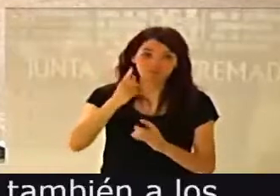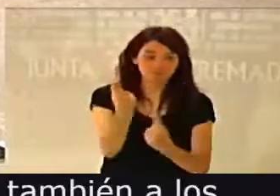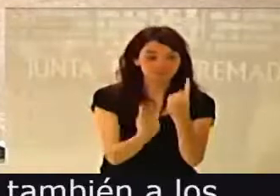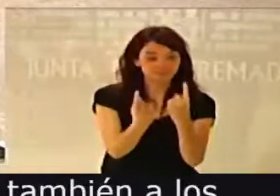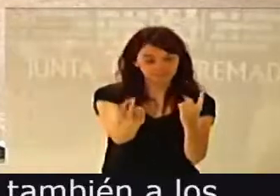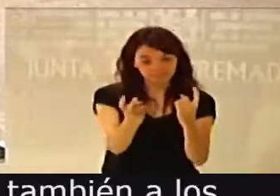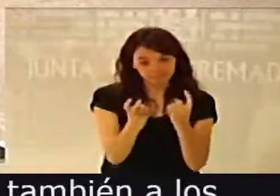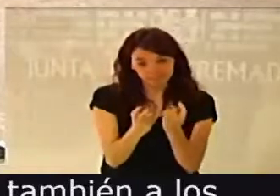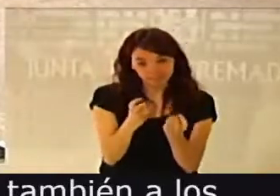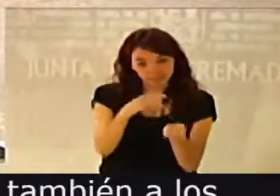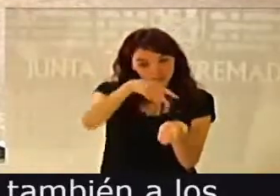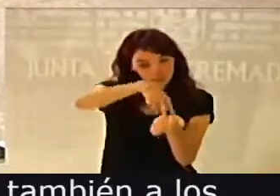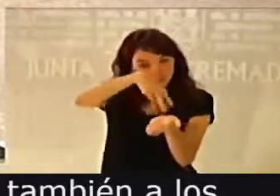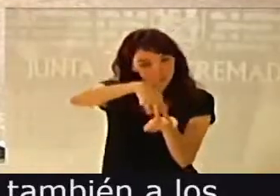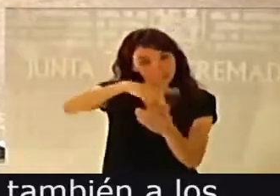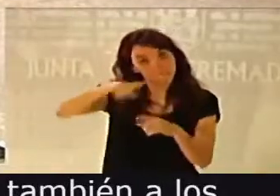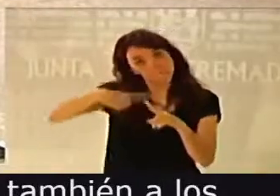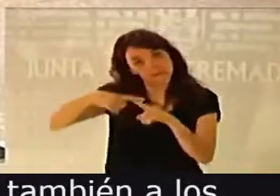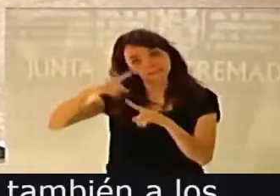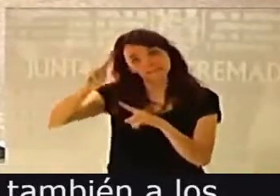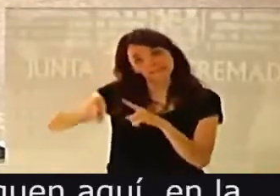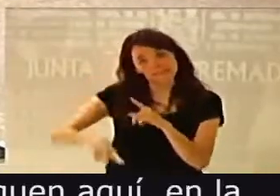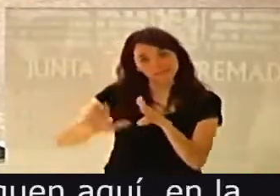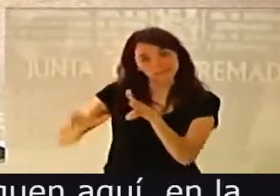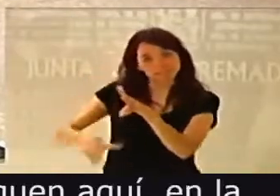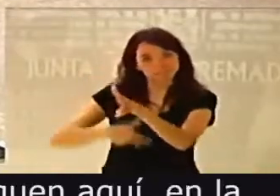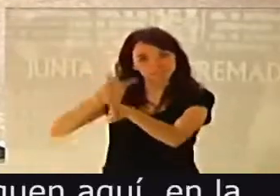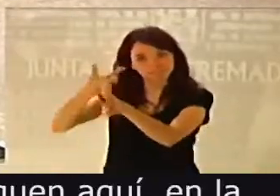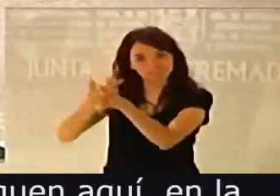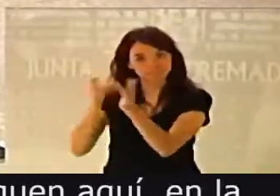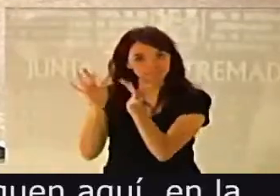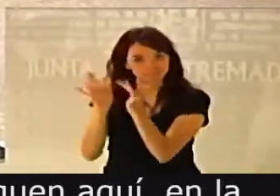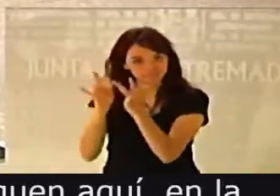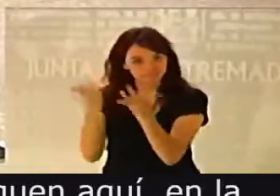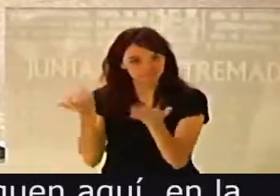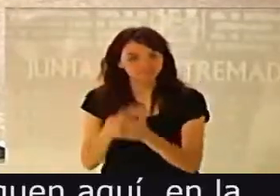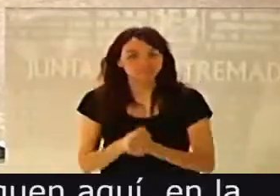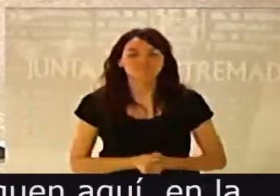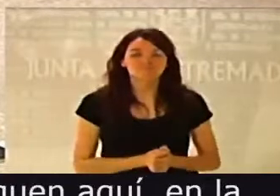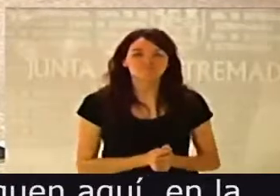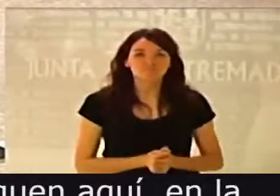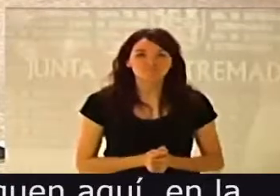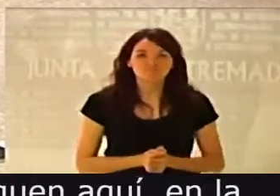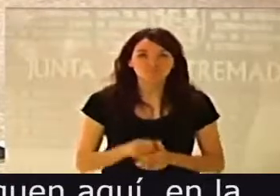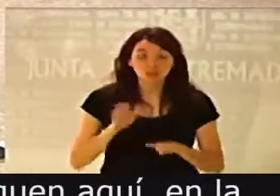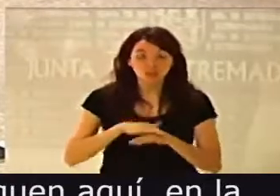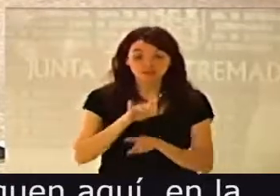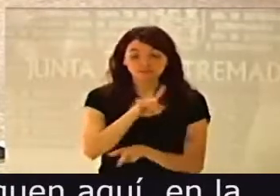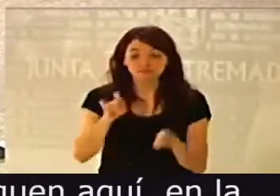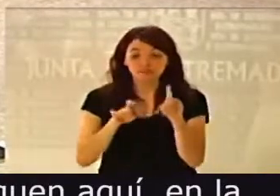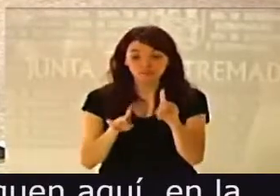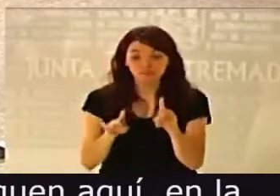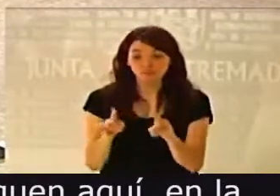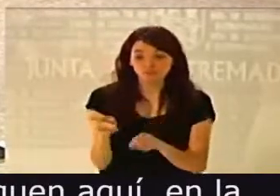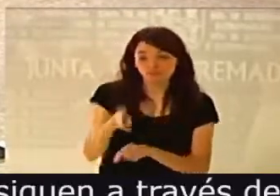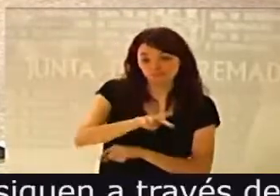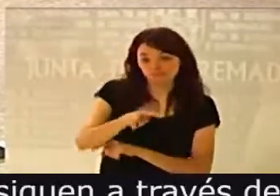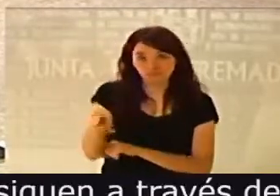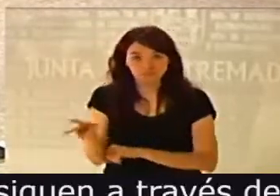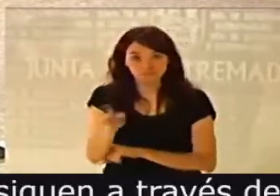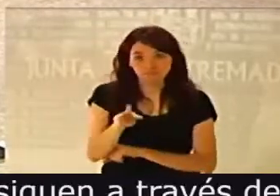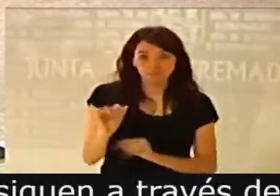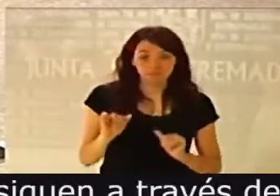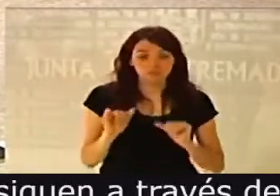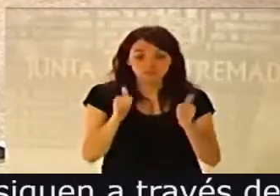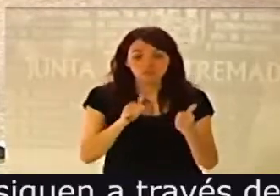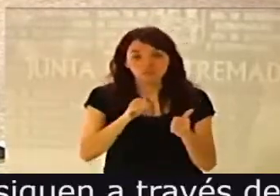la sala de prensa de la Junta como a los que nos siguen a través de videoconferencia. Para hacer las preguntas vamos a alternar, primero que las hagan los que están